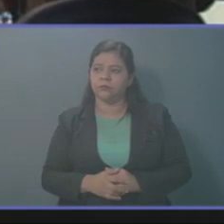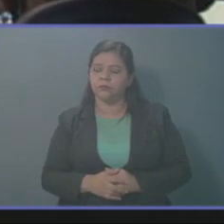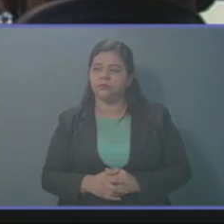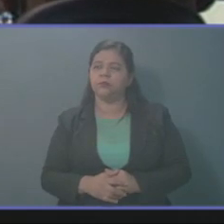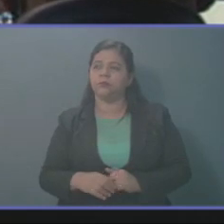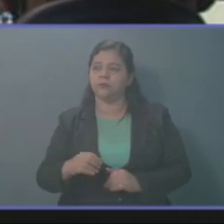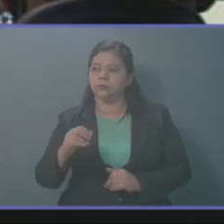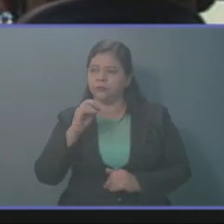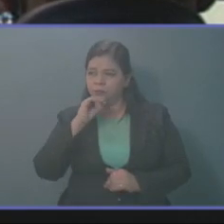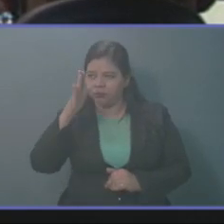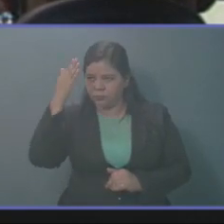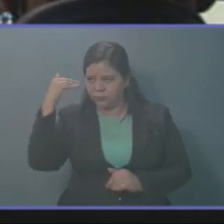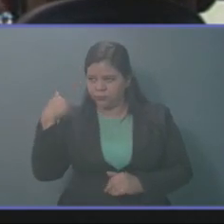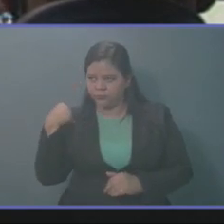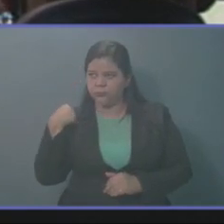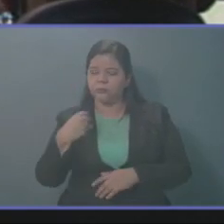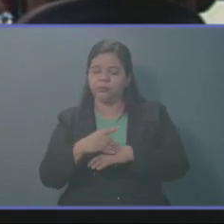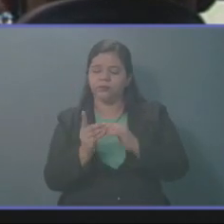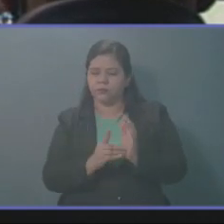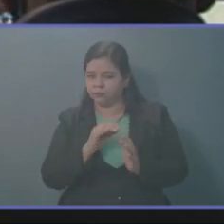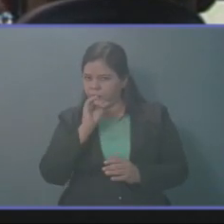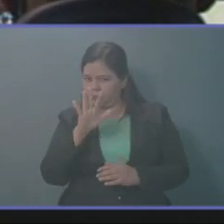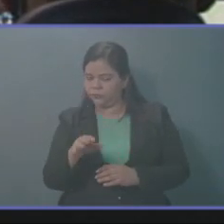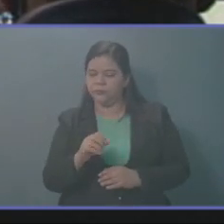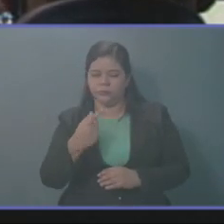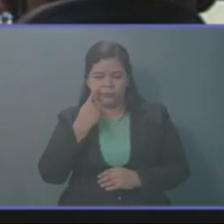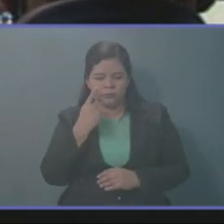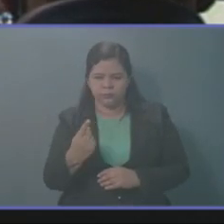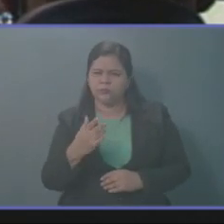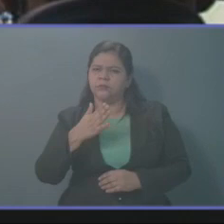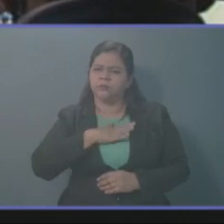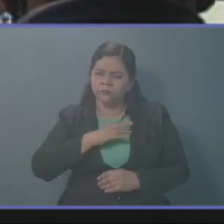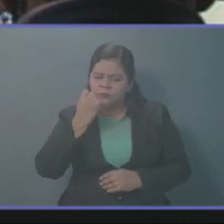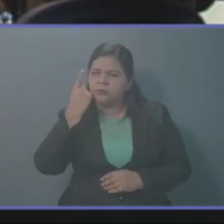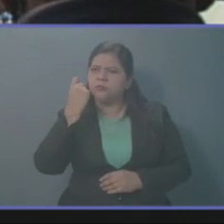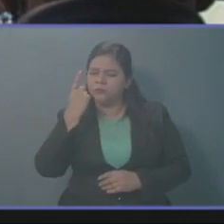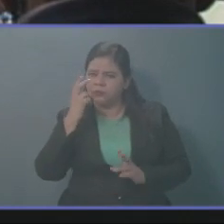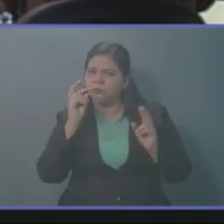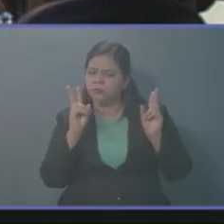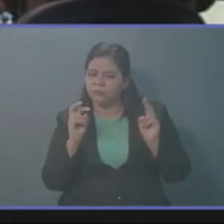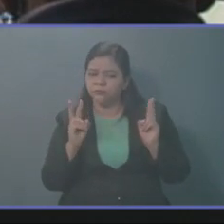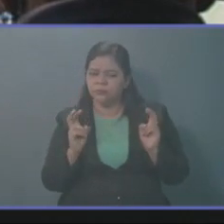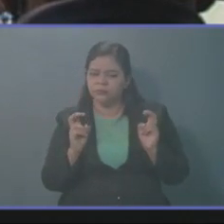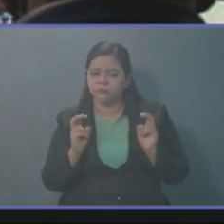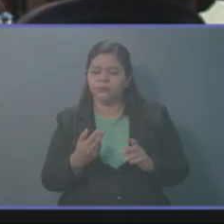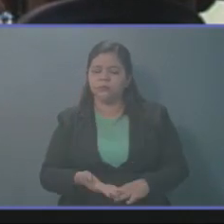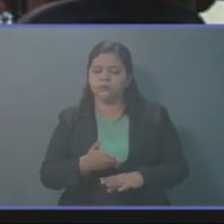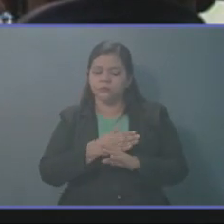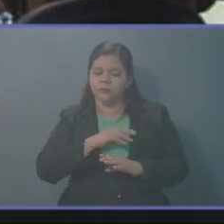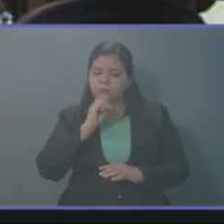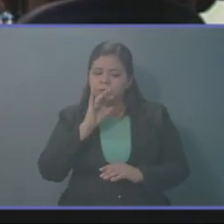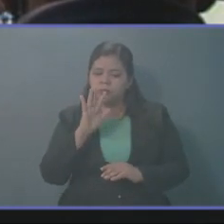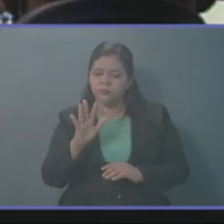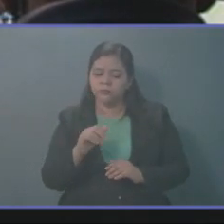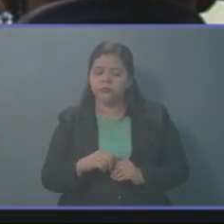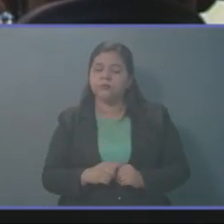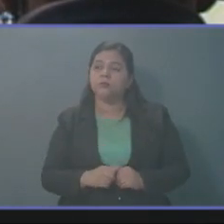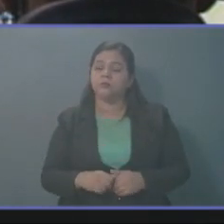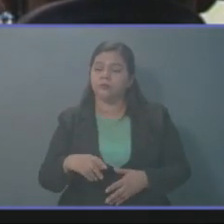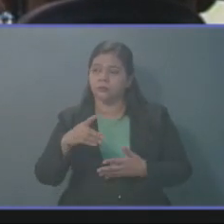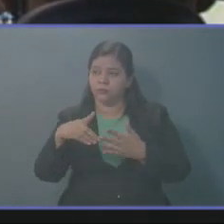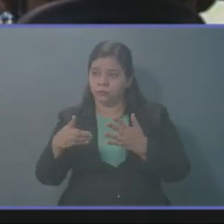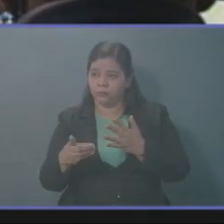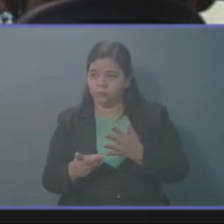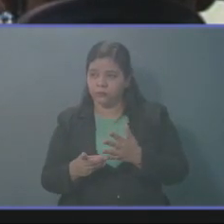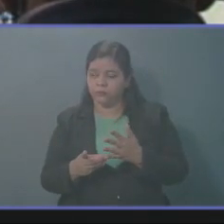Mire, yo le he entendido y hemos estado dando muchas vueltas sobre el tema. Lo que dijimos fue que el